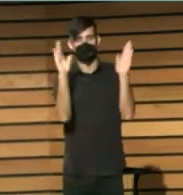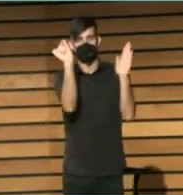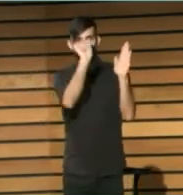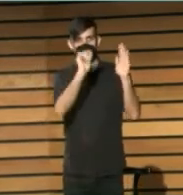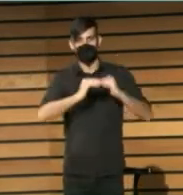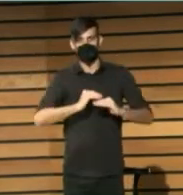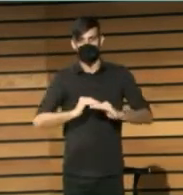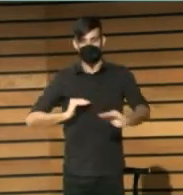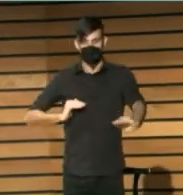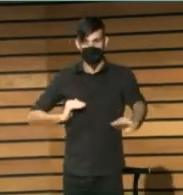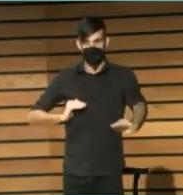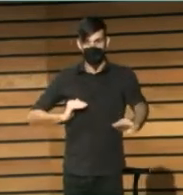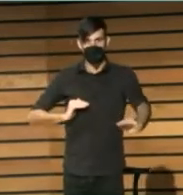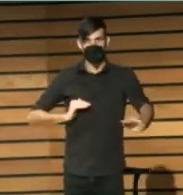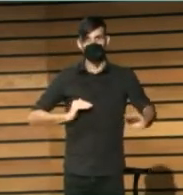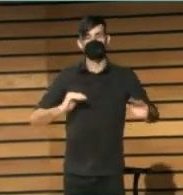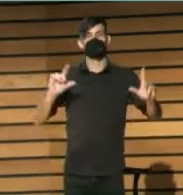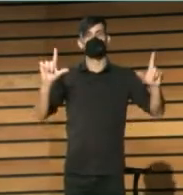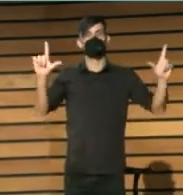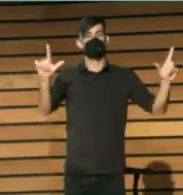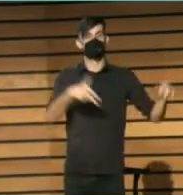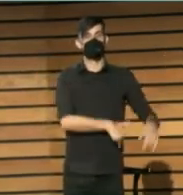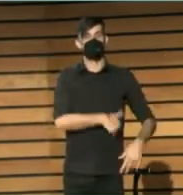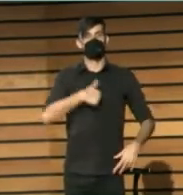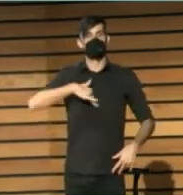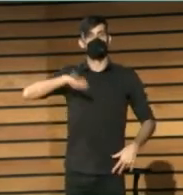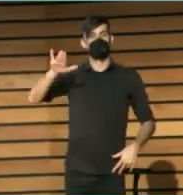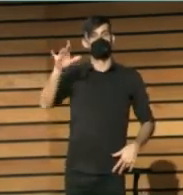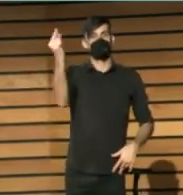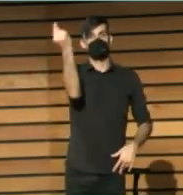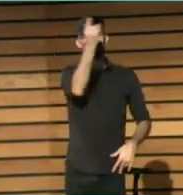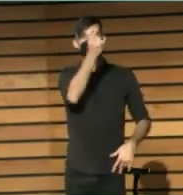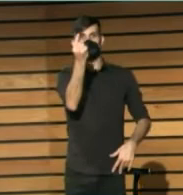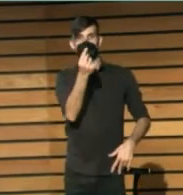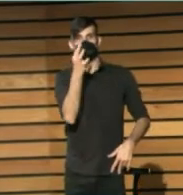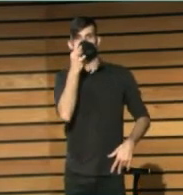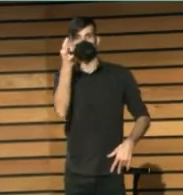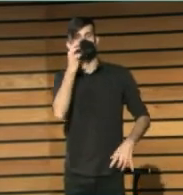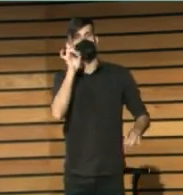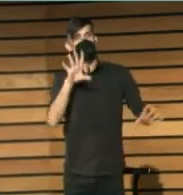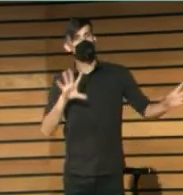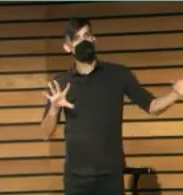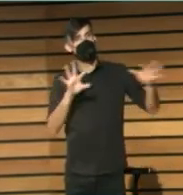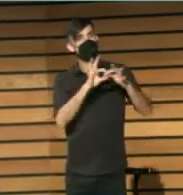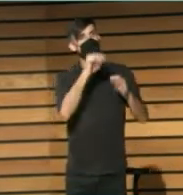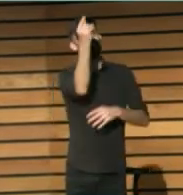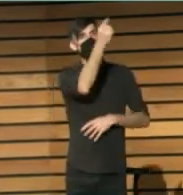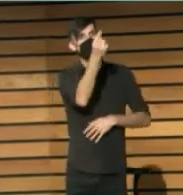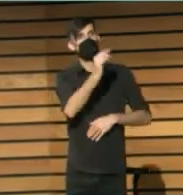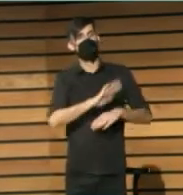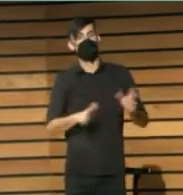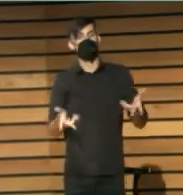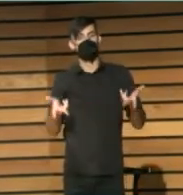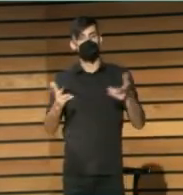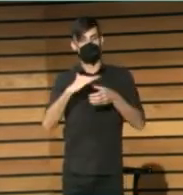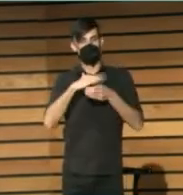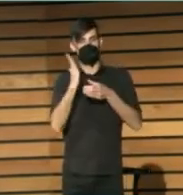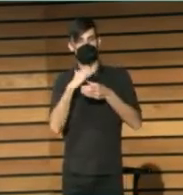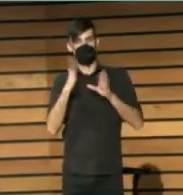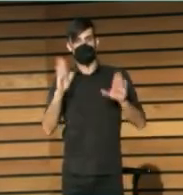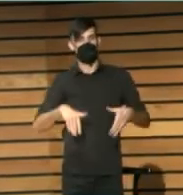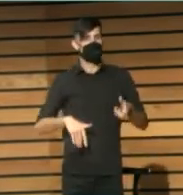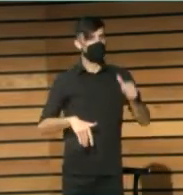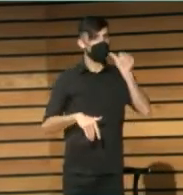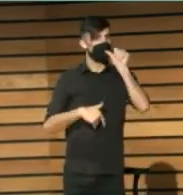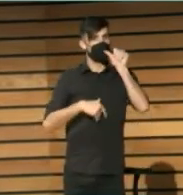suelo, los retratos de Franco coloreados del color del chicle, pero no había ni váter, ni agua de beber, ni